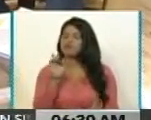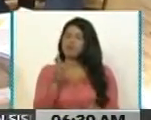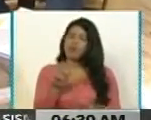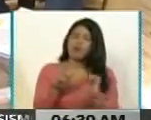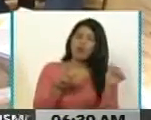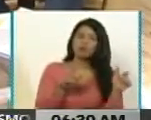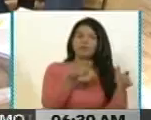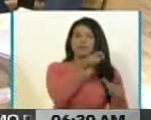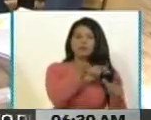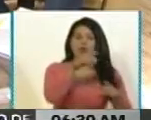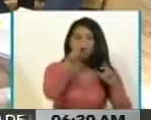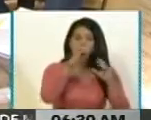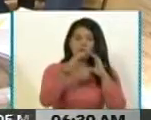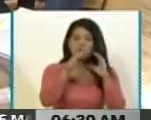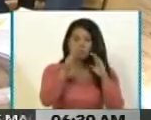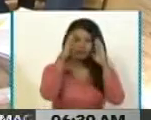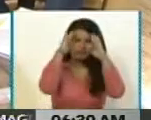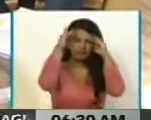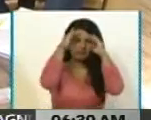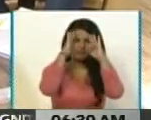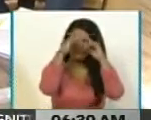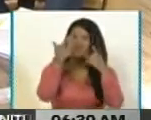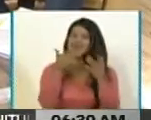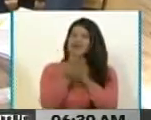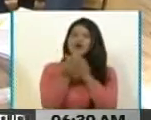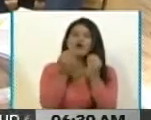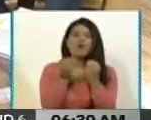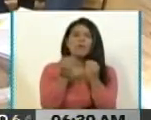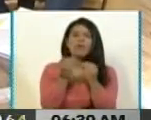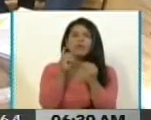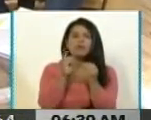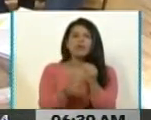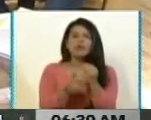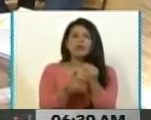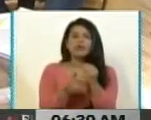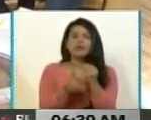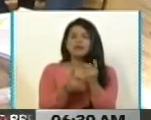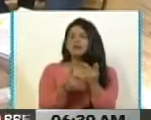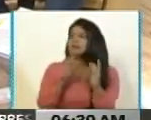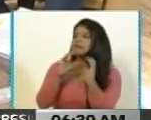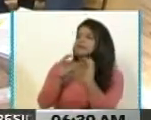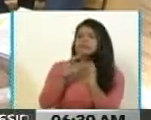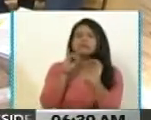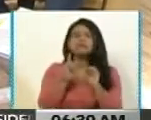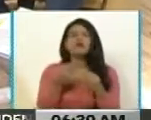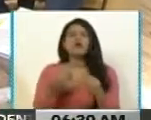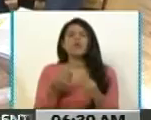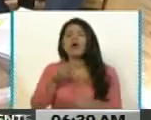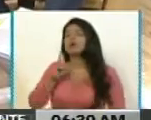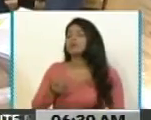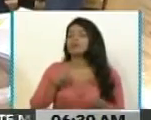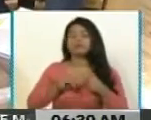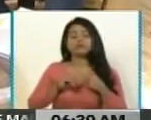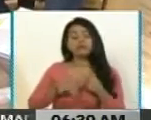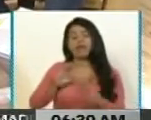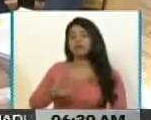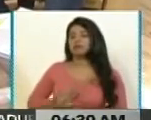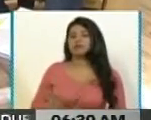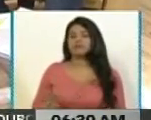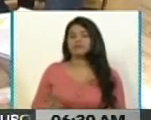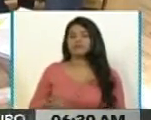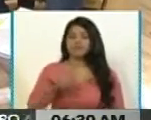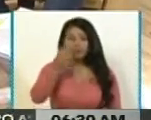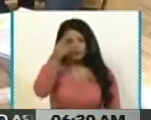muchos comunicadores sobre los formatos y la forma de usarlos, ¿no? Porque